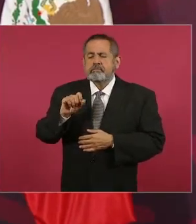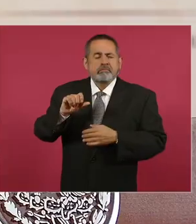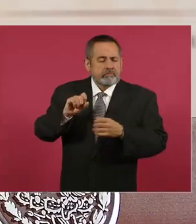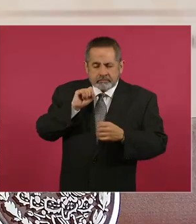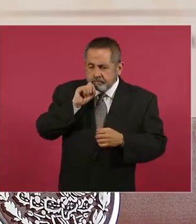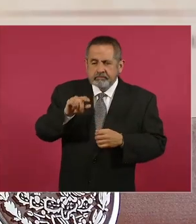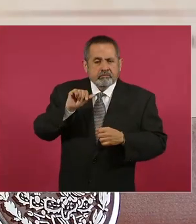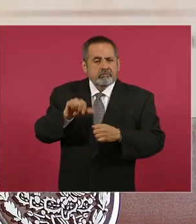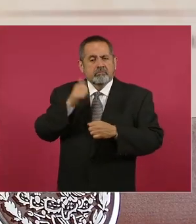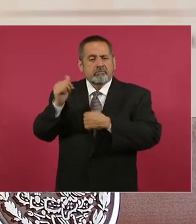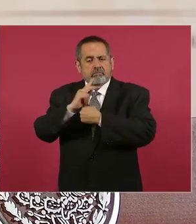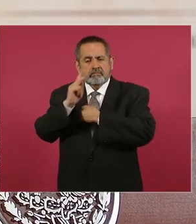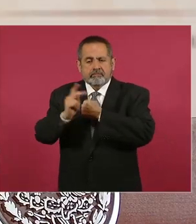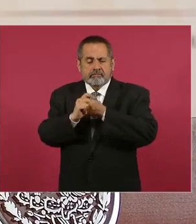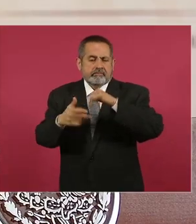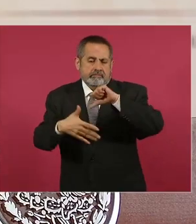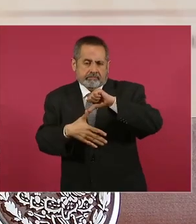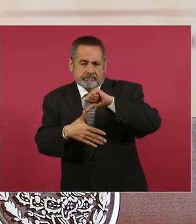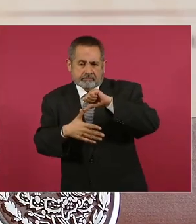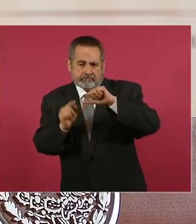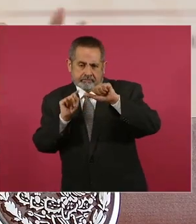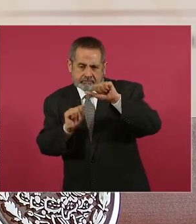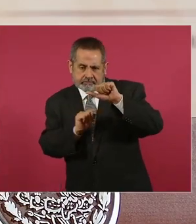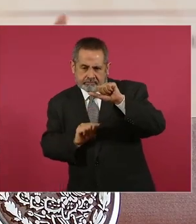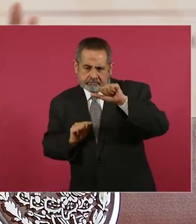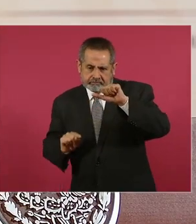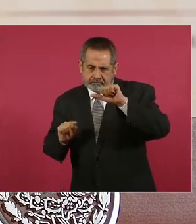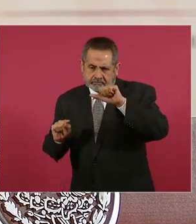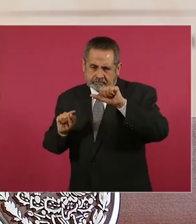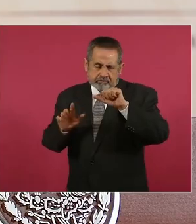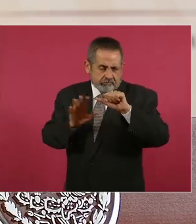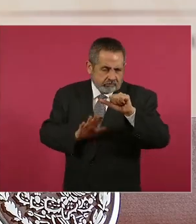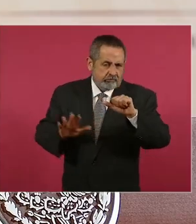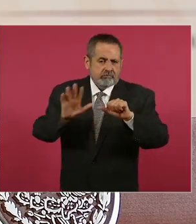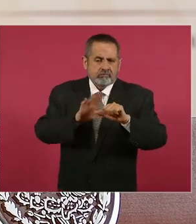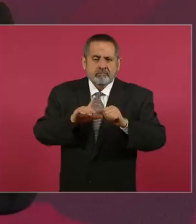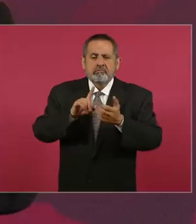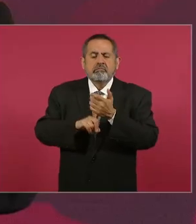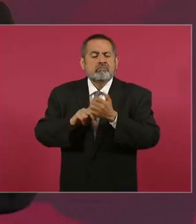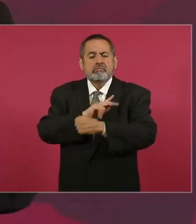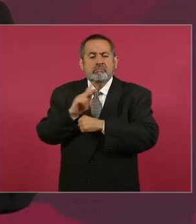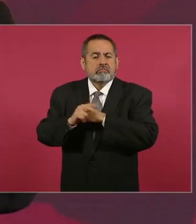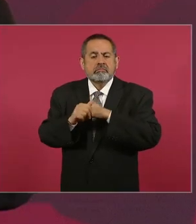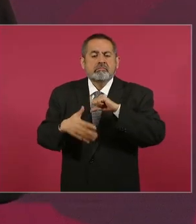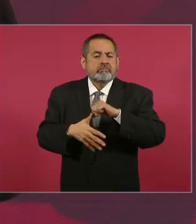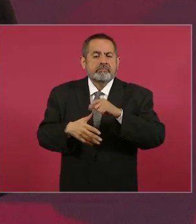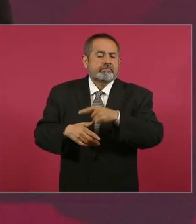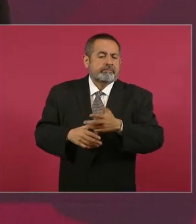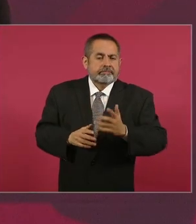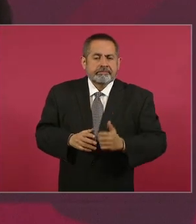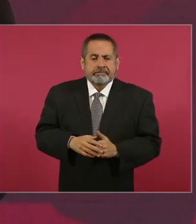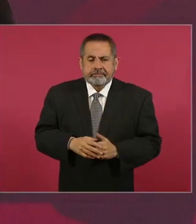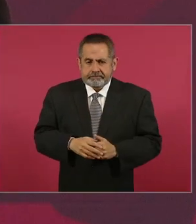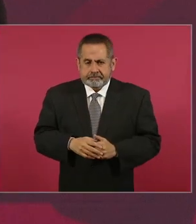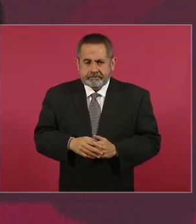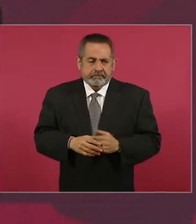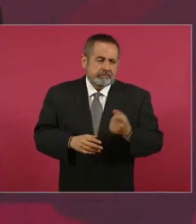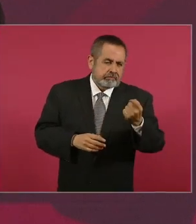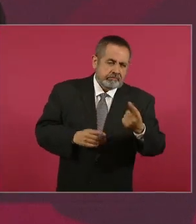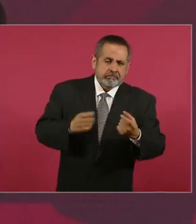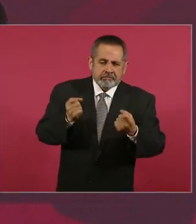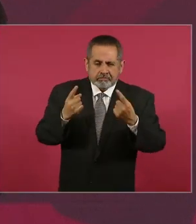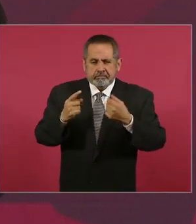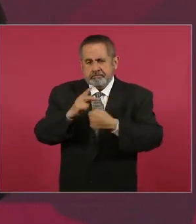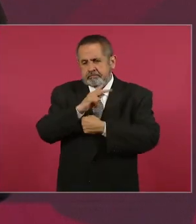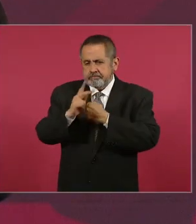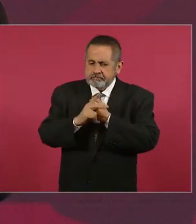de América, en todos los países de América, podrá haber uno o dos